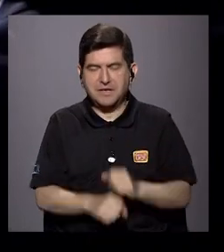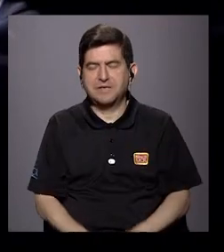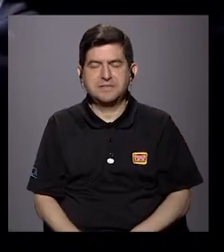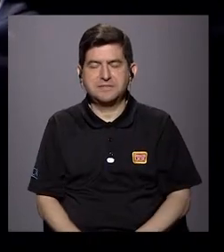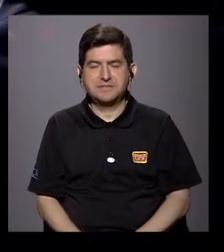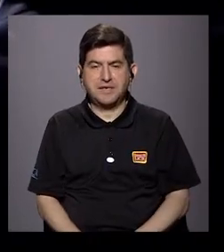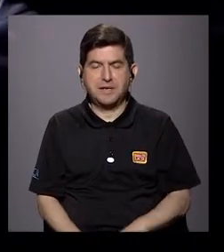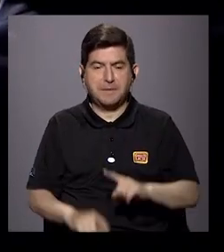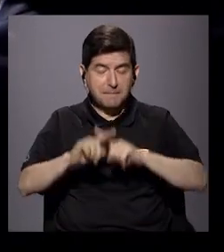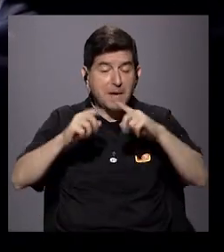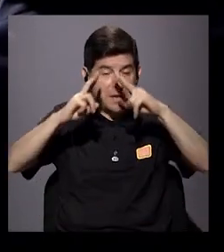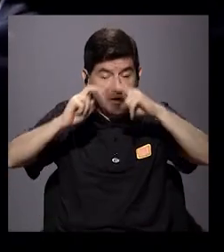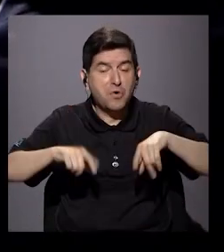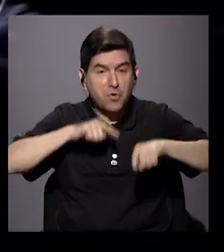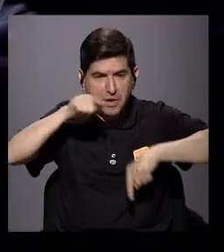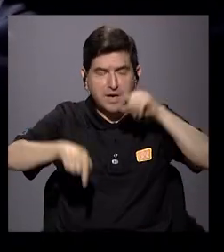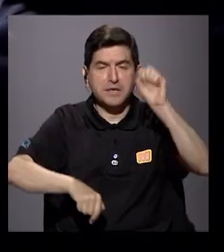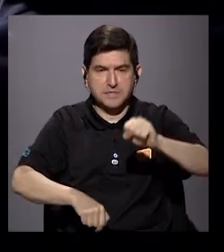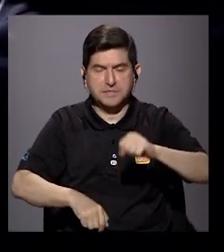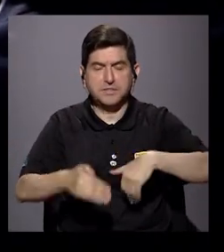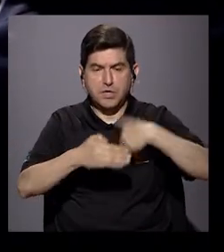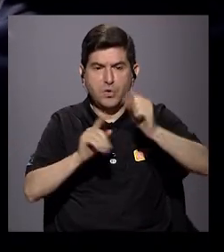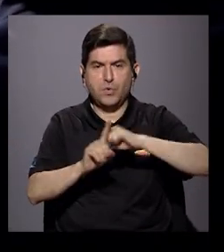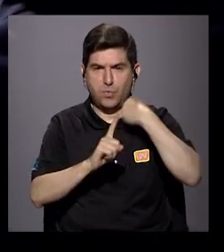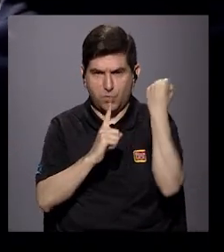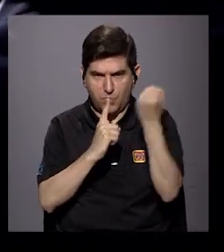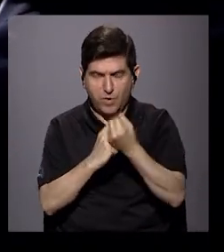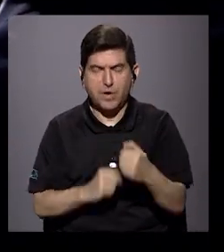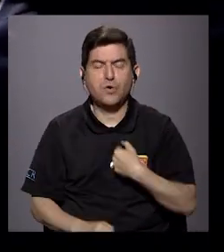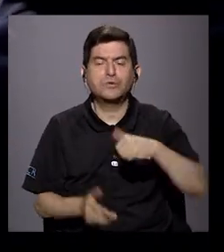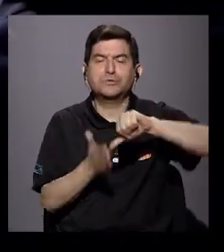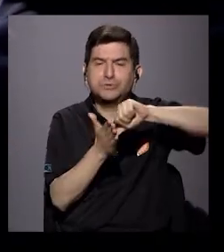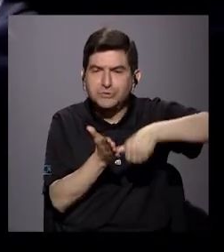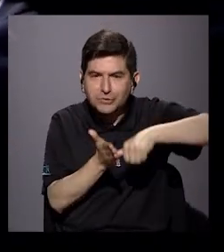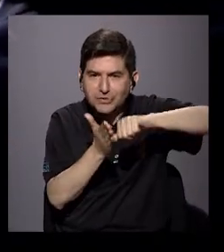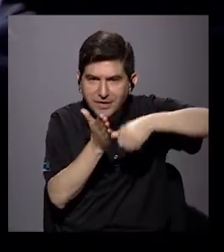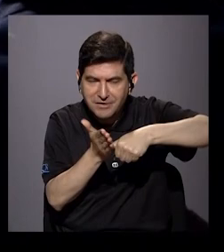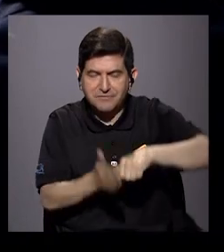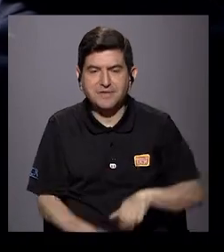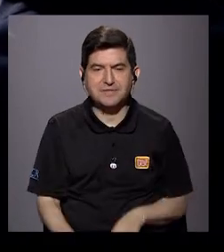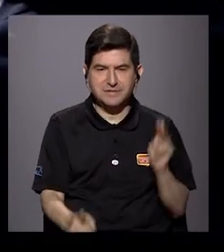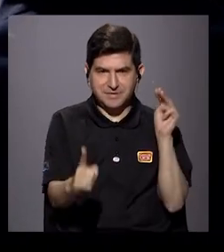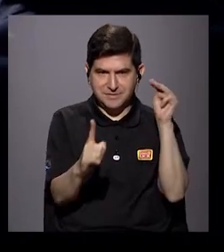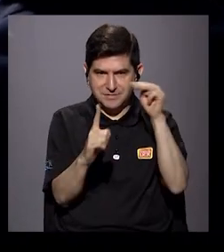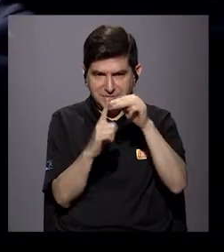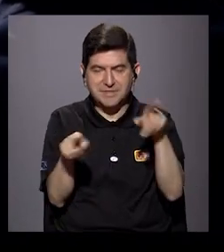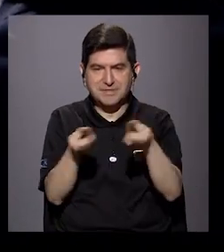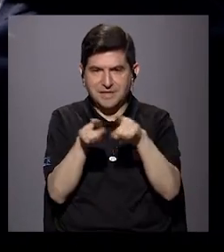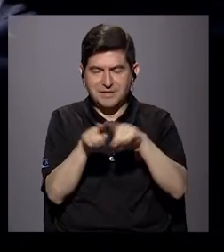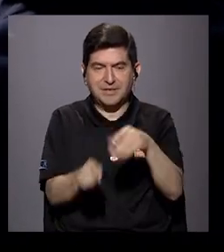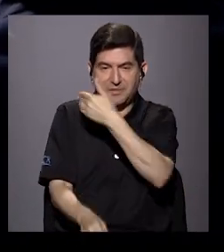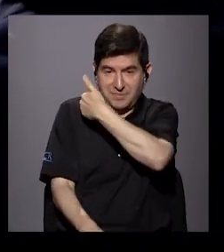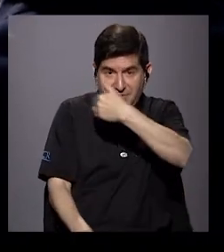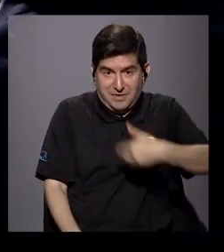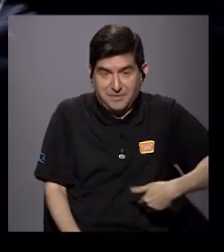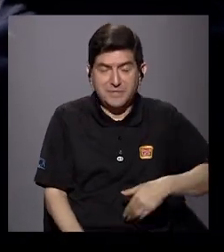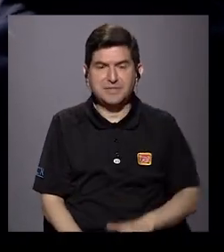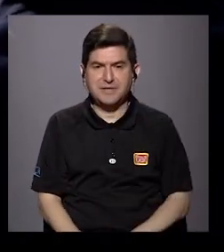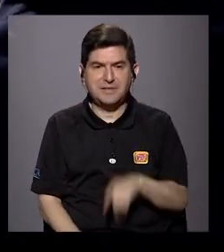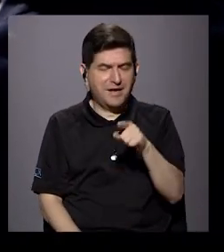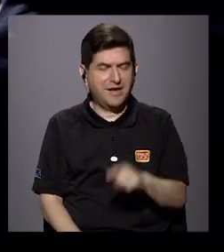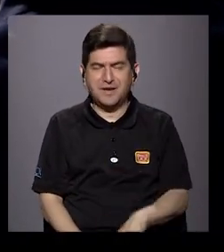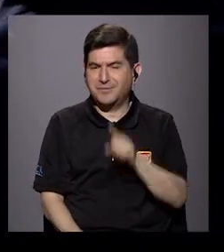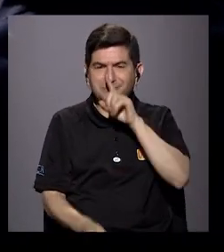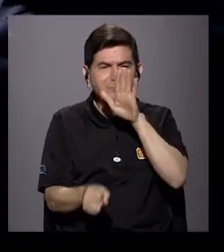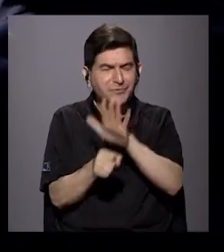debe hacerse esa lectura crítica. Luego del panorama donde yo le insisto, y es el mensaje que hoy también le doy al presidente, que ha sido